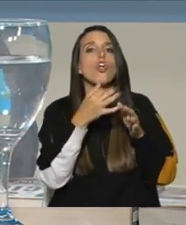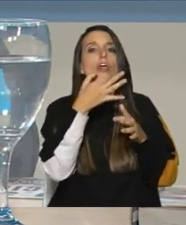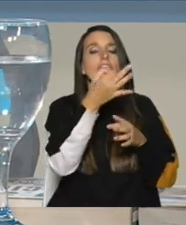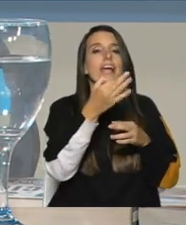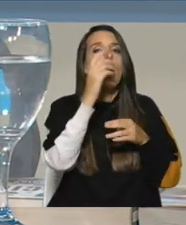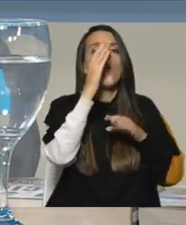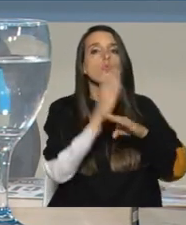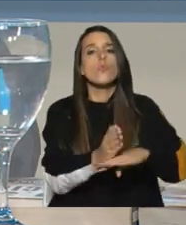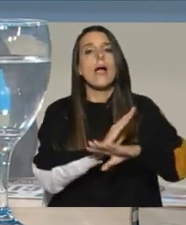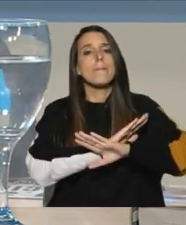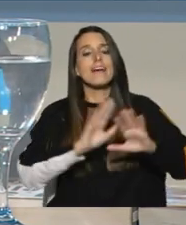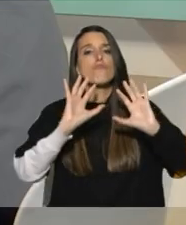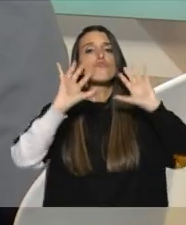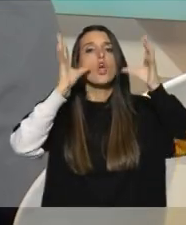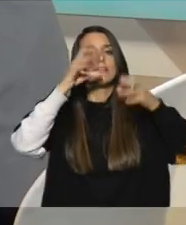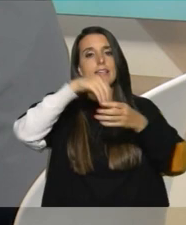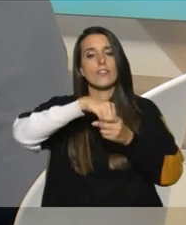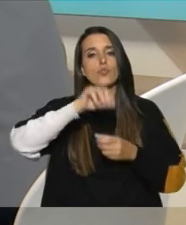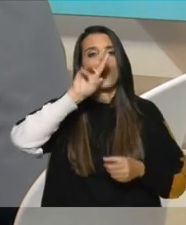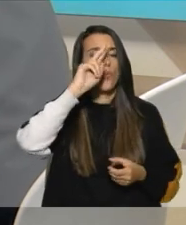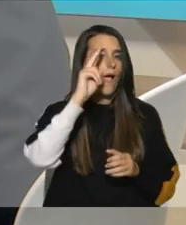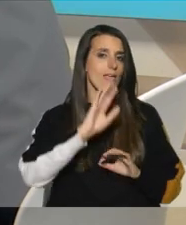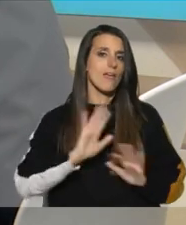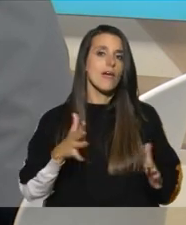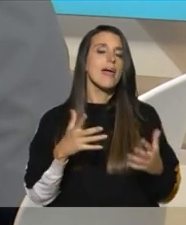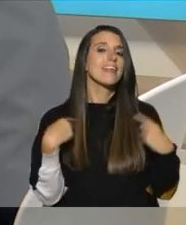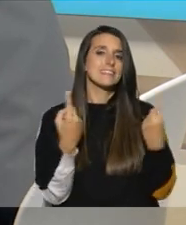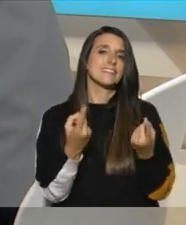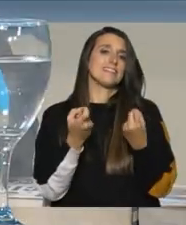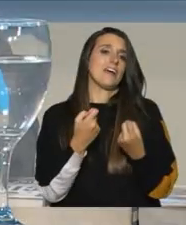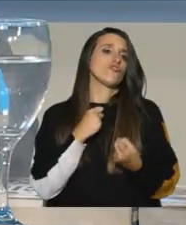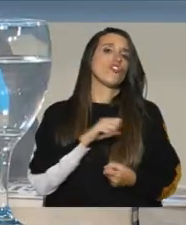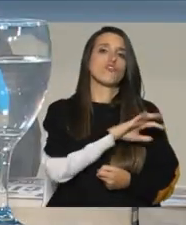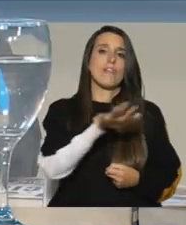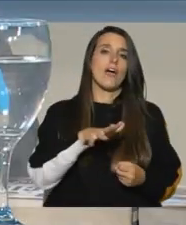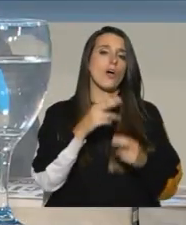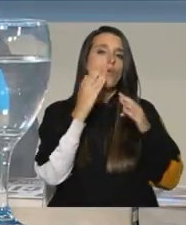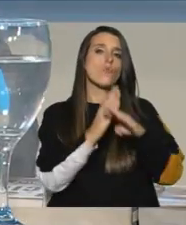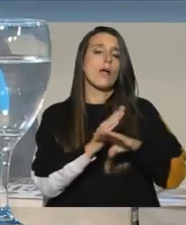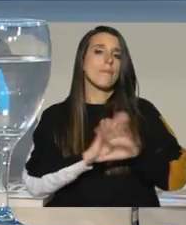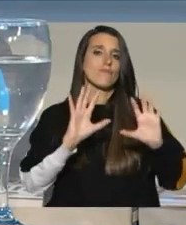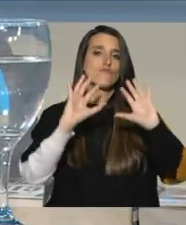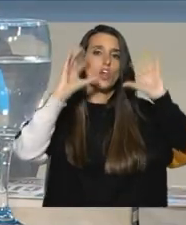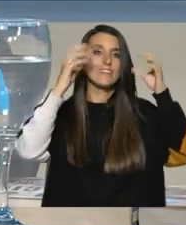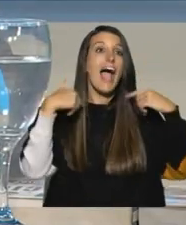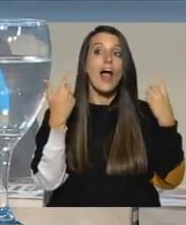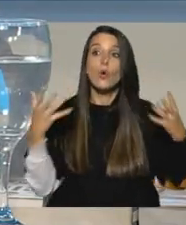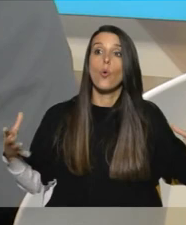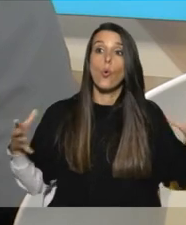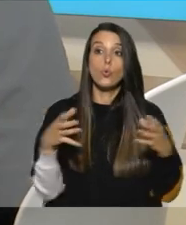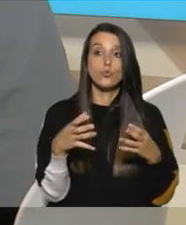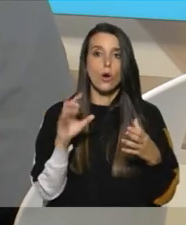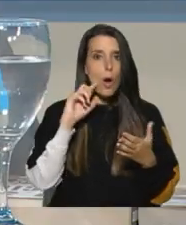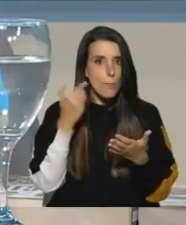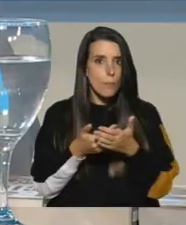nunca más violencia entre uruguayos. Yo creo que nos merecemos como sociedad eso. El hacer algo en conjunto. ¿Esa propuesta la va a